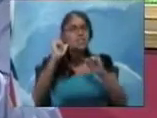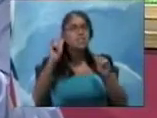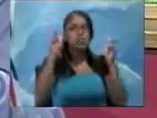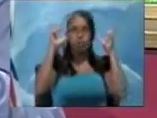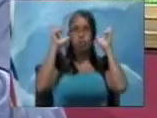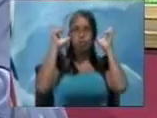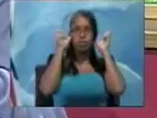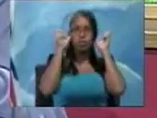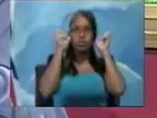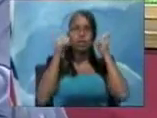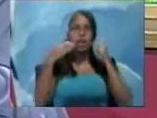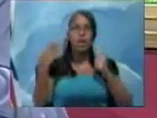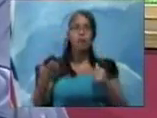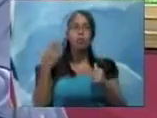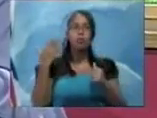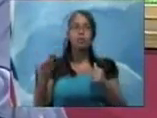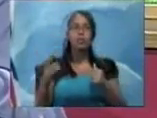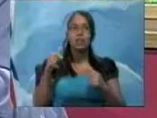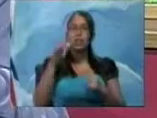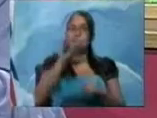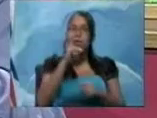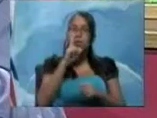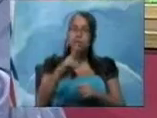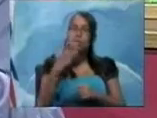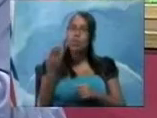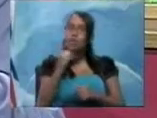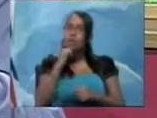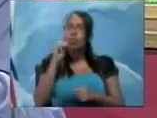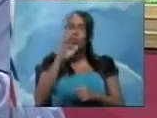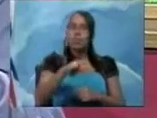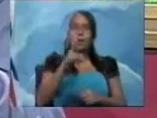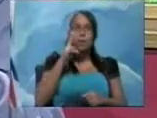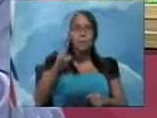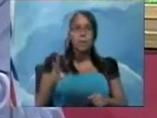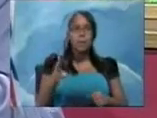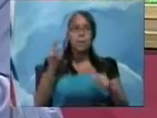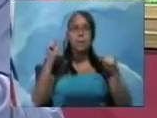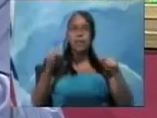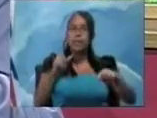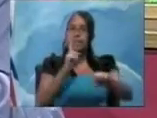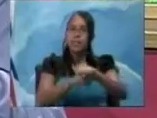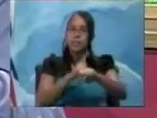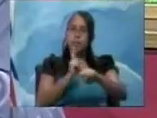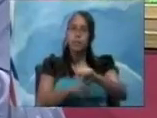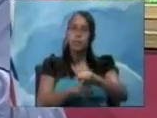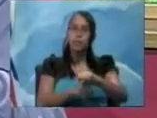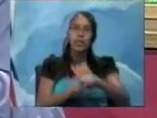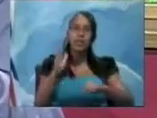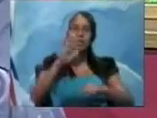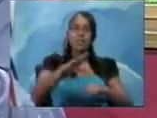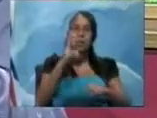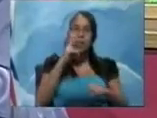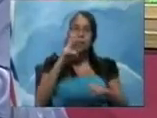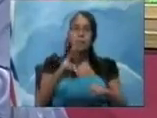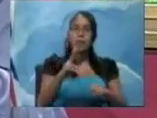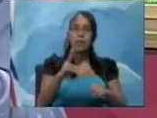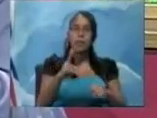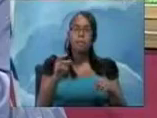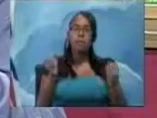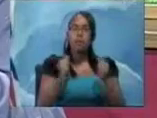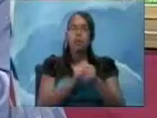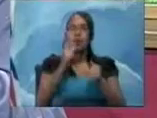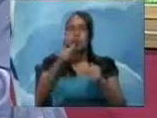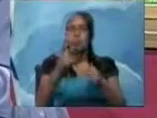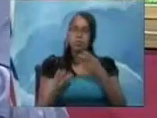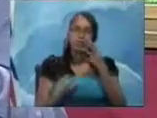importante ellos estaban viendo Qué era lo que ellos estaban viendo en ese momento estaban viendo como leguas